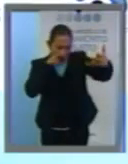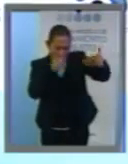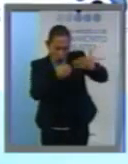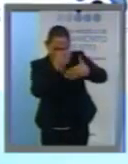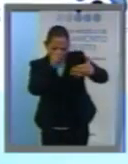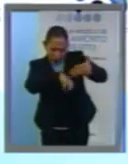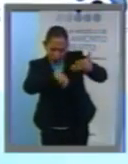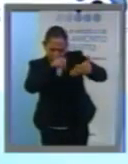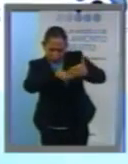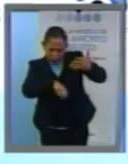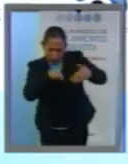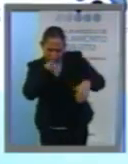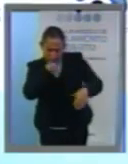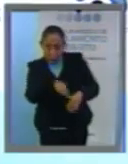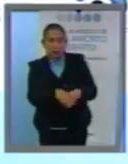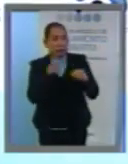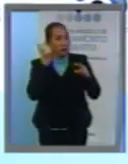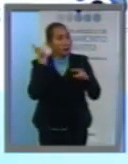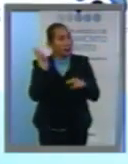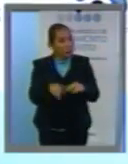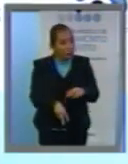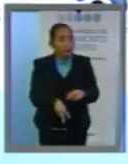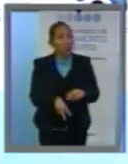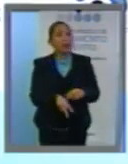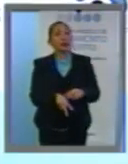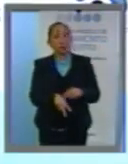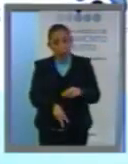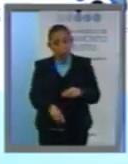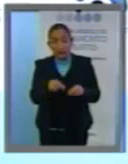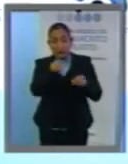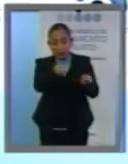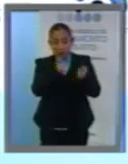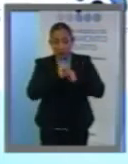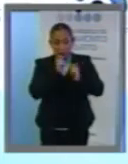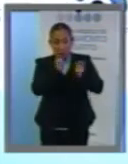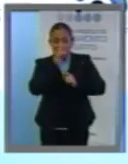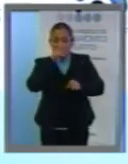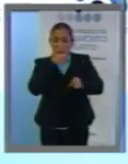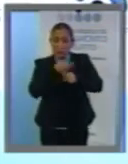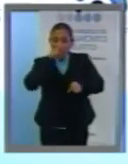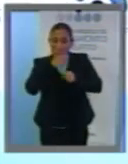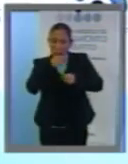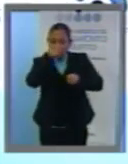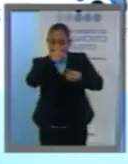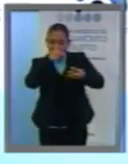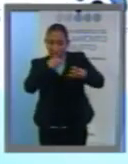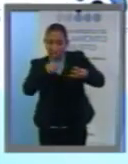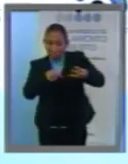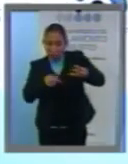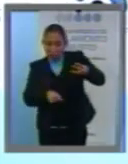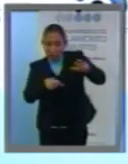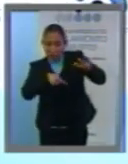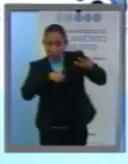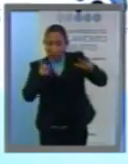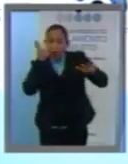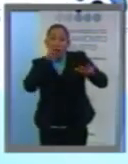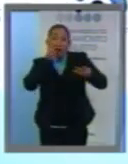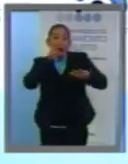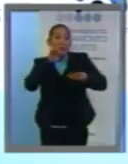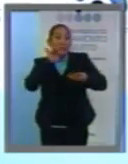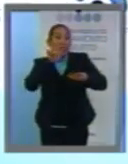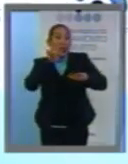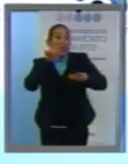que funcionen, y son de verdad facultades y una posibilidad de tener una fiscalización